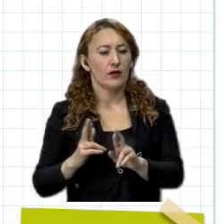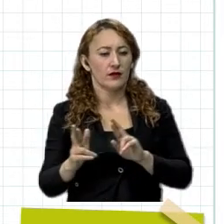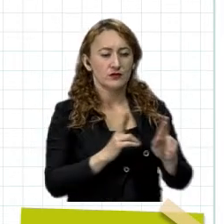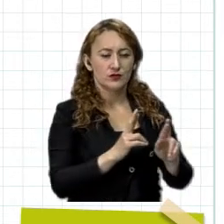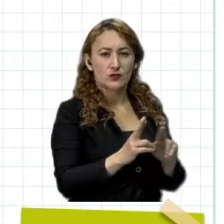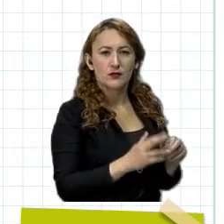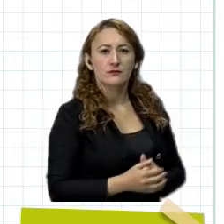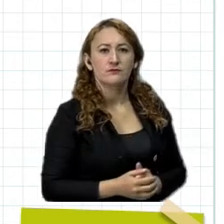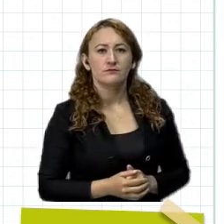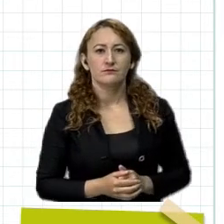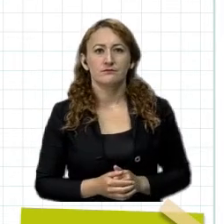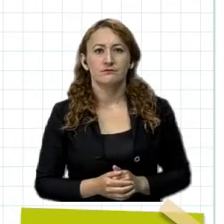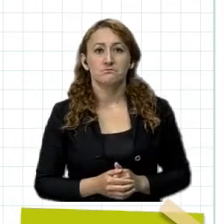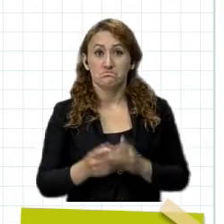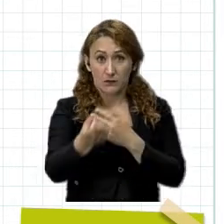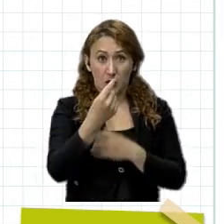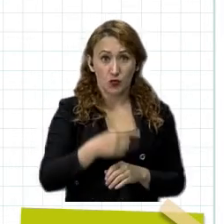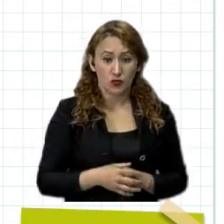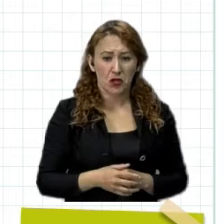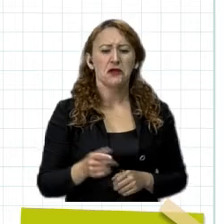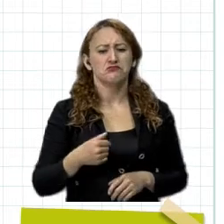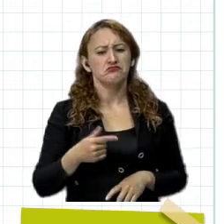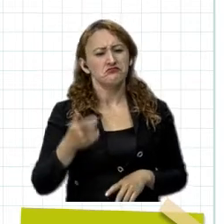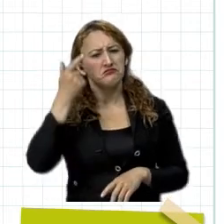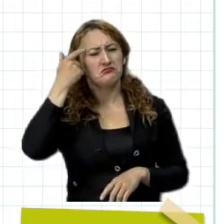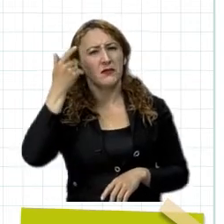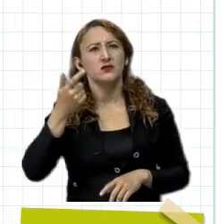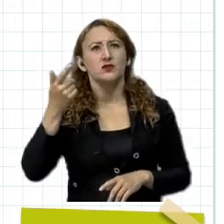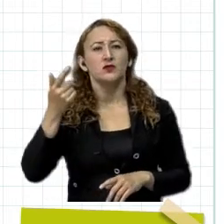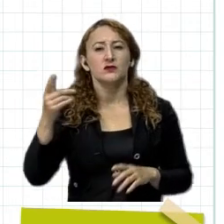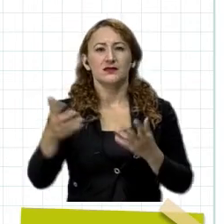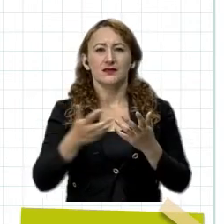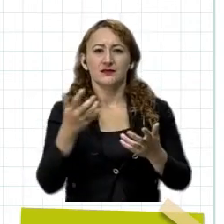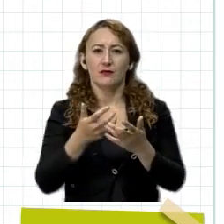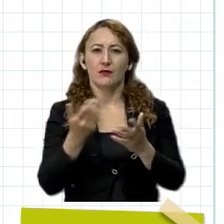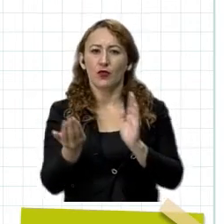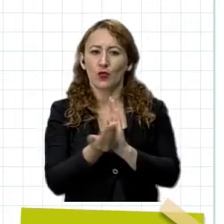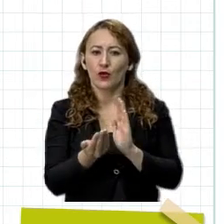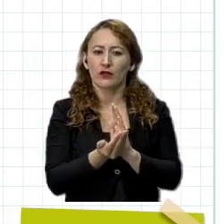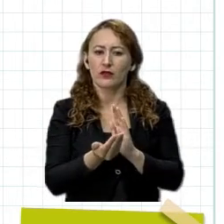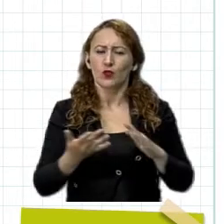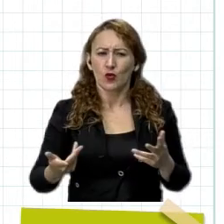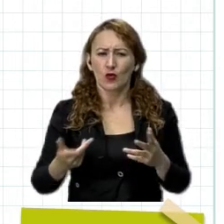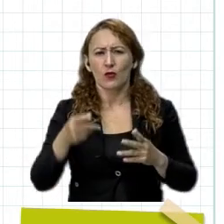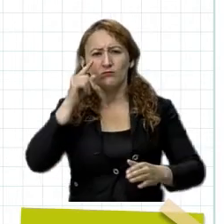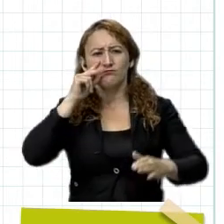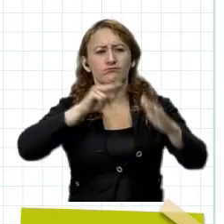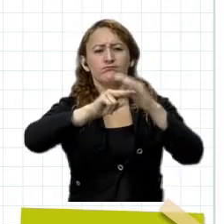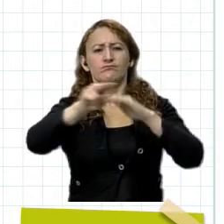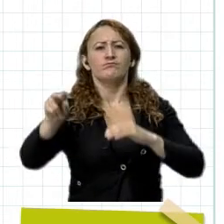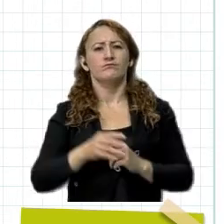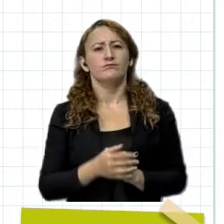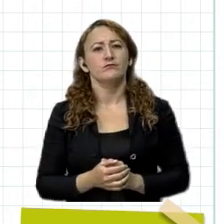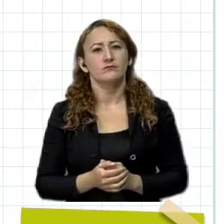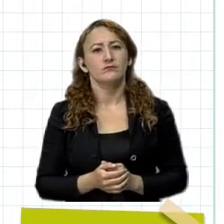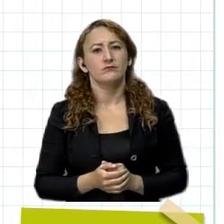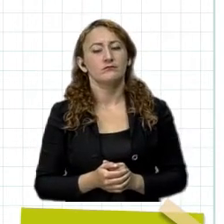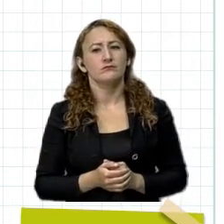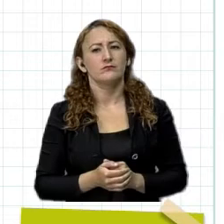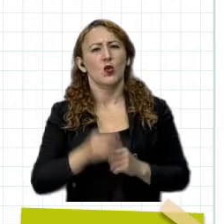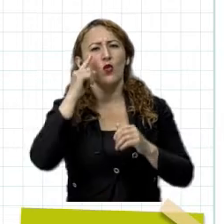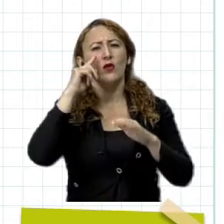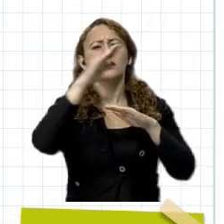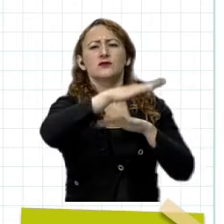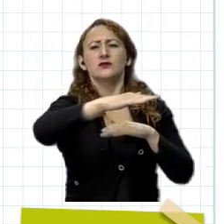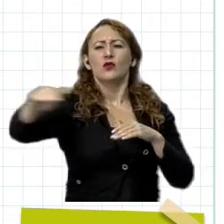sinérgica. Y si me preguntan, yo me imagino un sistema educativo que tenga eso como horizonte, el horizonte de que la justicia